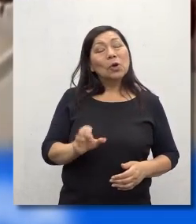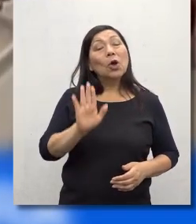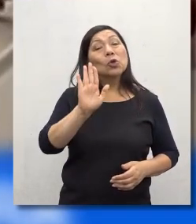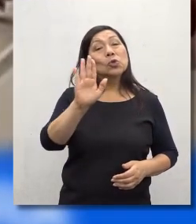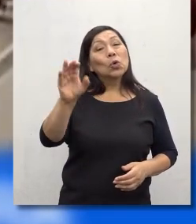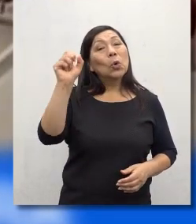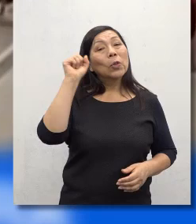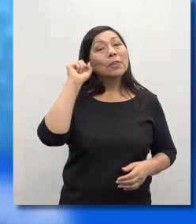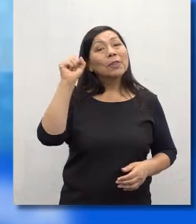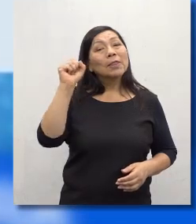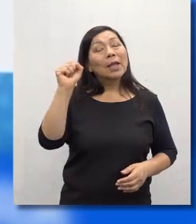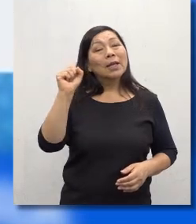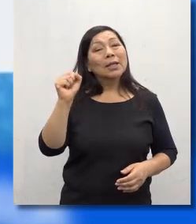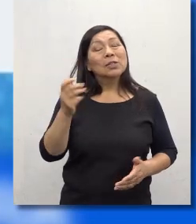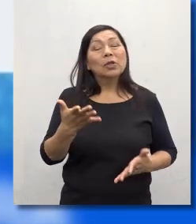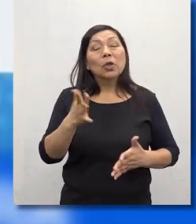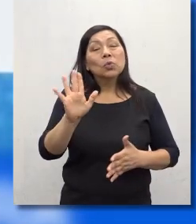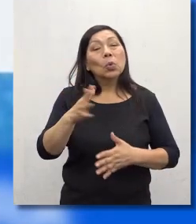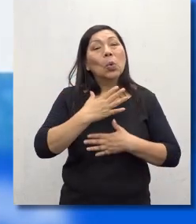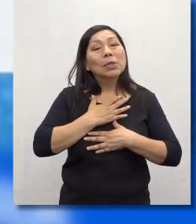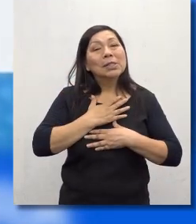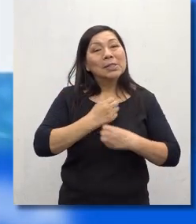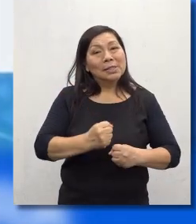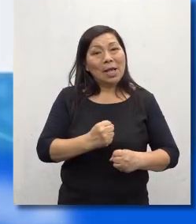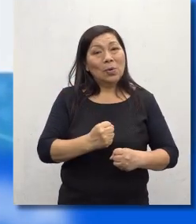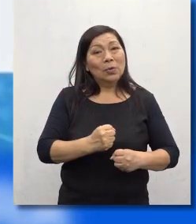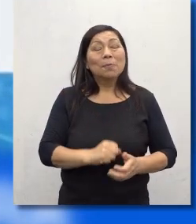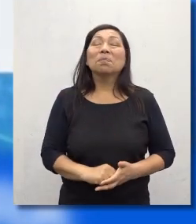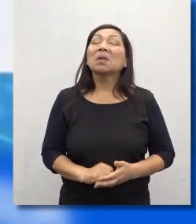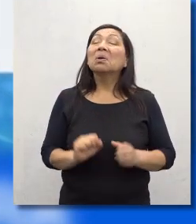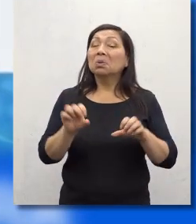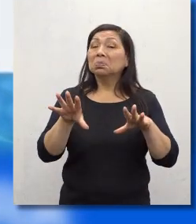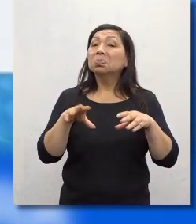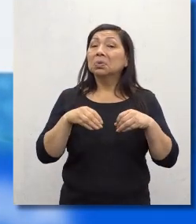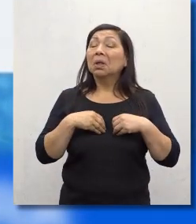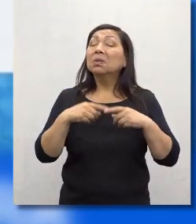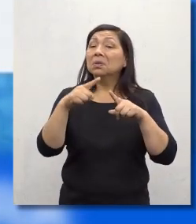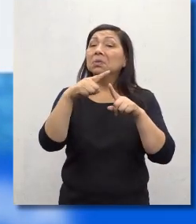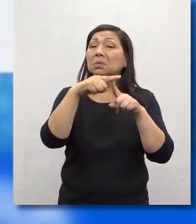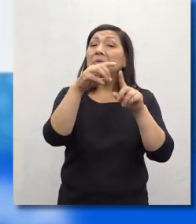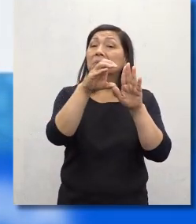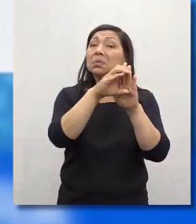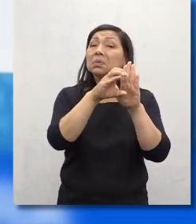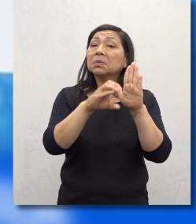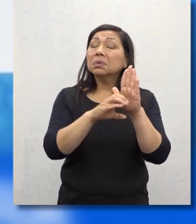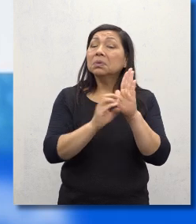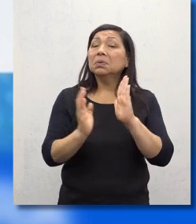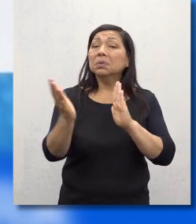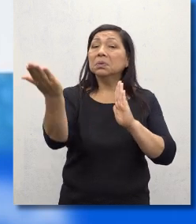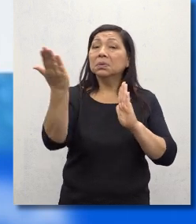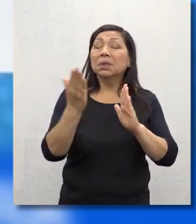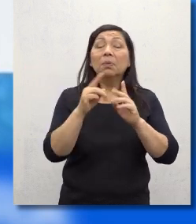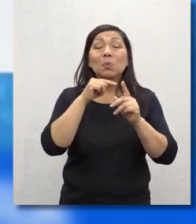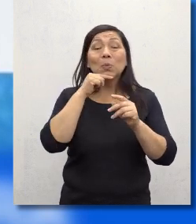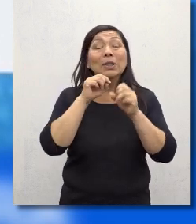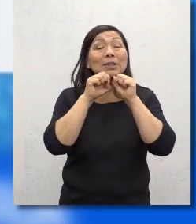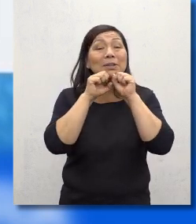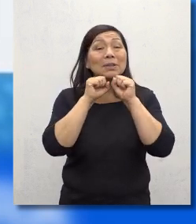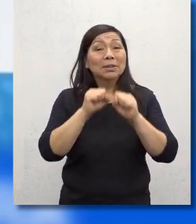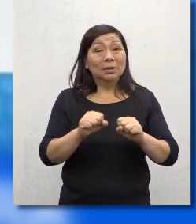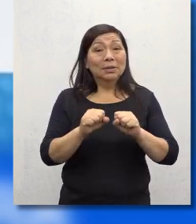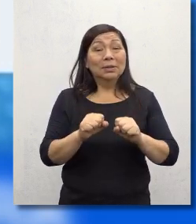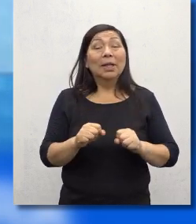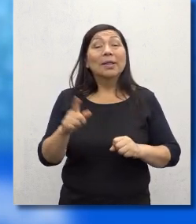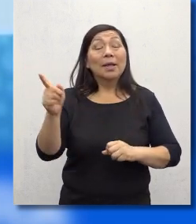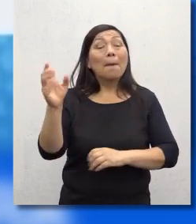sus derechos fundamentales a la salud, lo que fue aceptado por el tribunal, que le ordenó a la secretaria de Salud